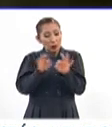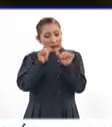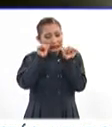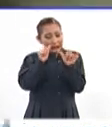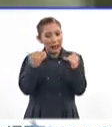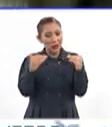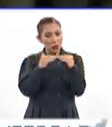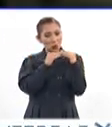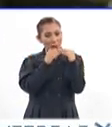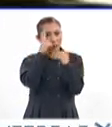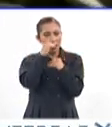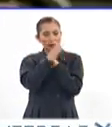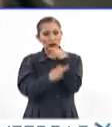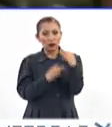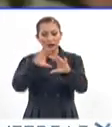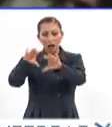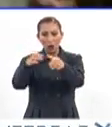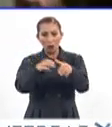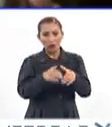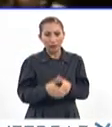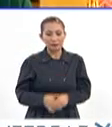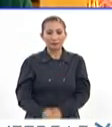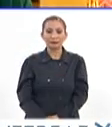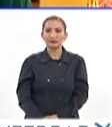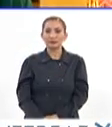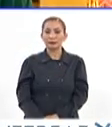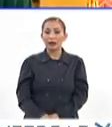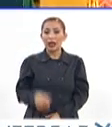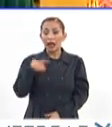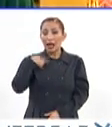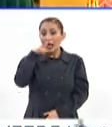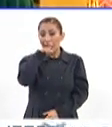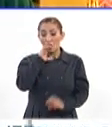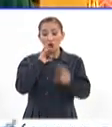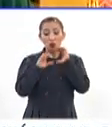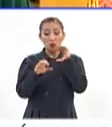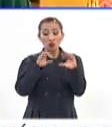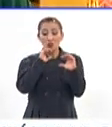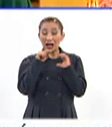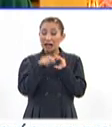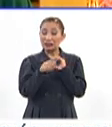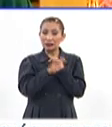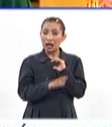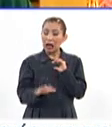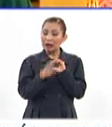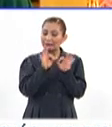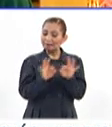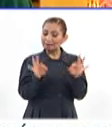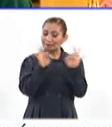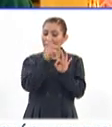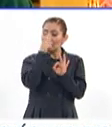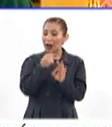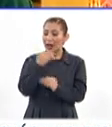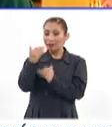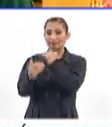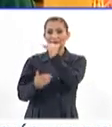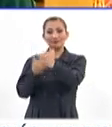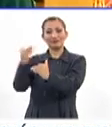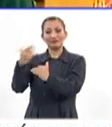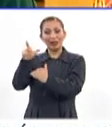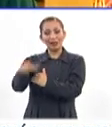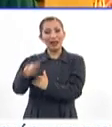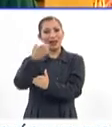y equidad para todas las comunidades. El lenguaje y la comunicación es una de las áreas fundamentales para el desarrollo